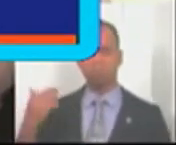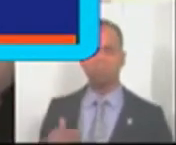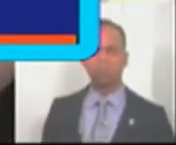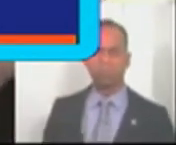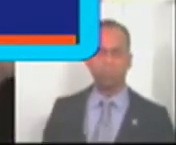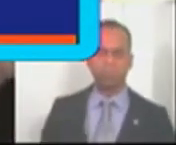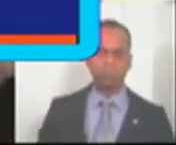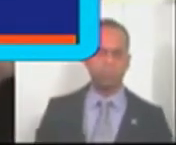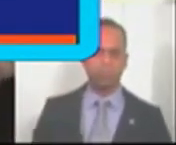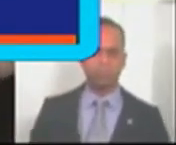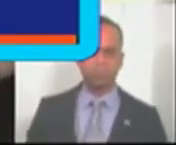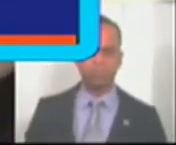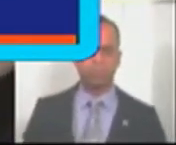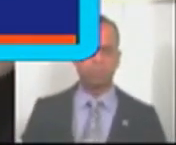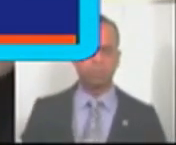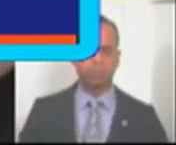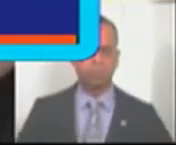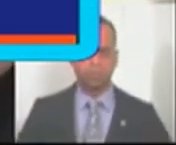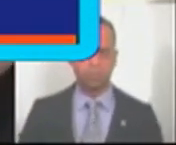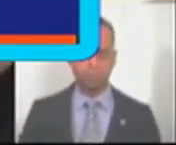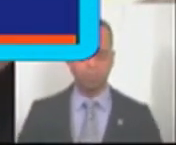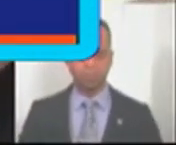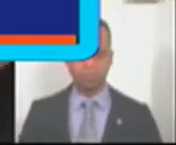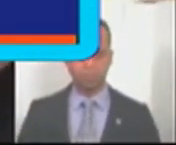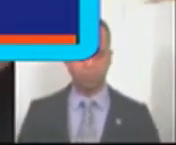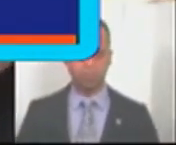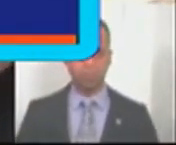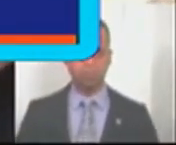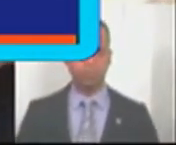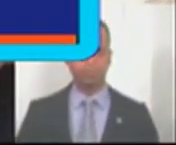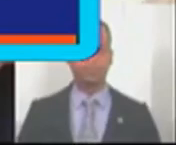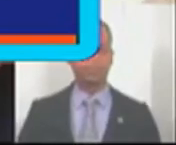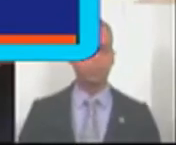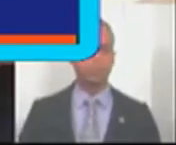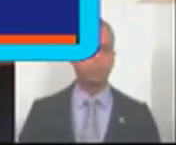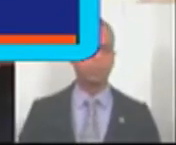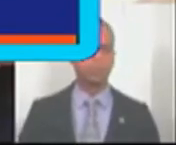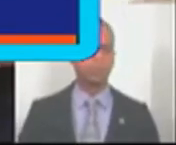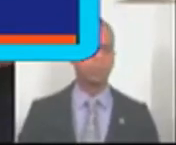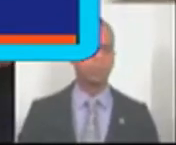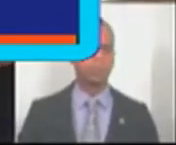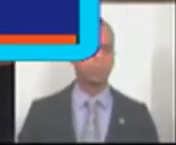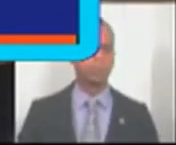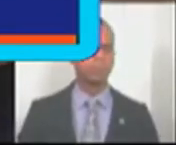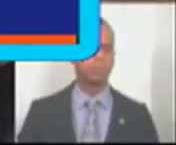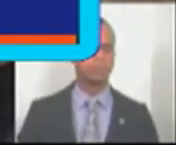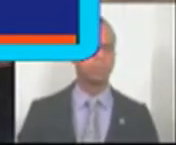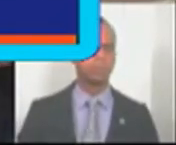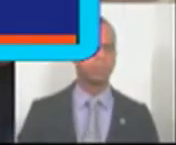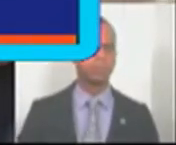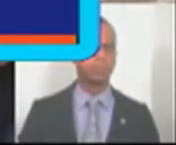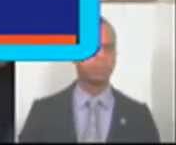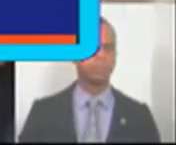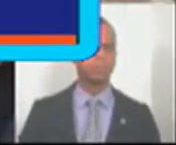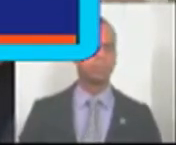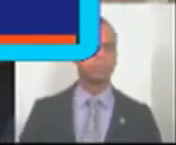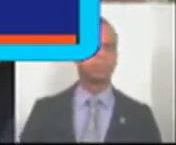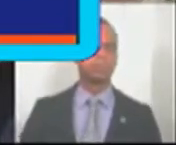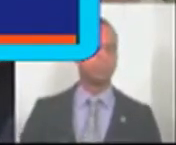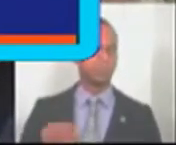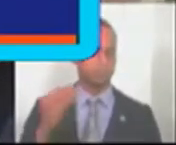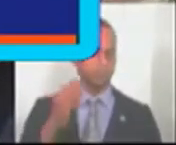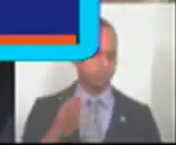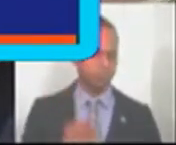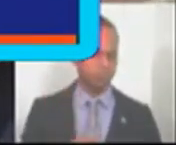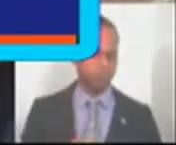reprochaba un dirigente mexicano que había ido estando en el PRI, después estaba en el PRD, después estaba tal, y una